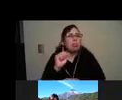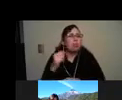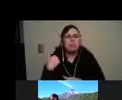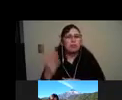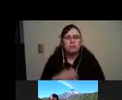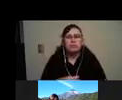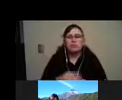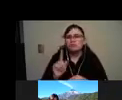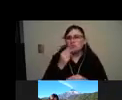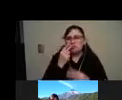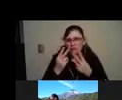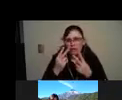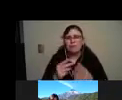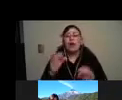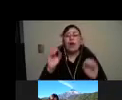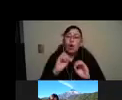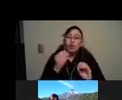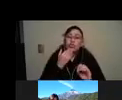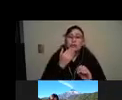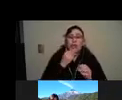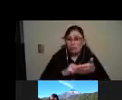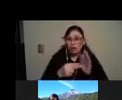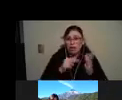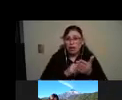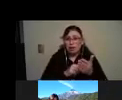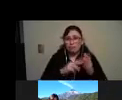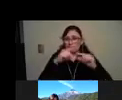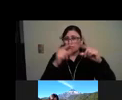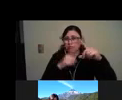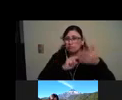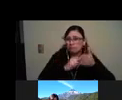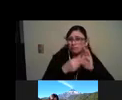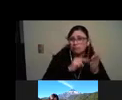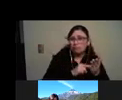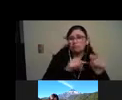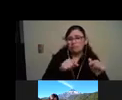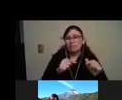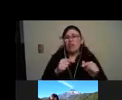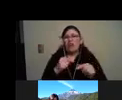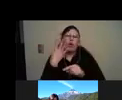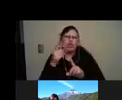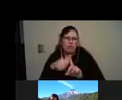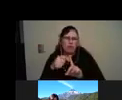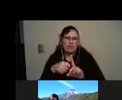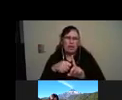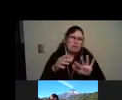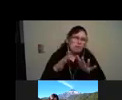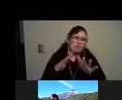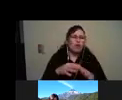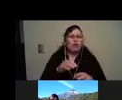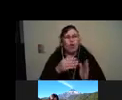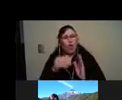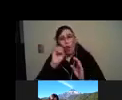parálisis cerebral o trastorno neurológico a los 4 meses de edad, cuando se pueden comenzar a manifestar o uno puede